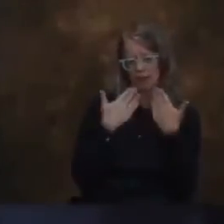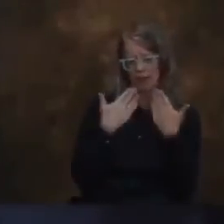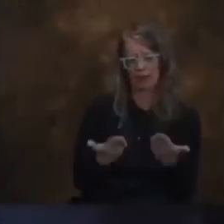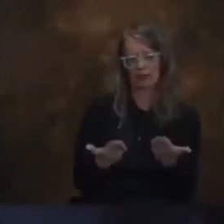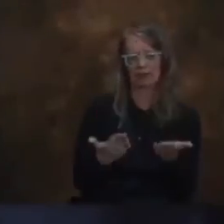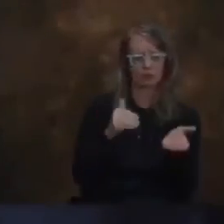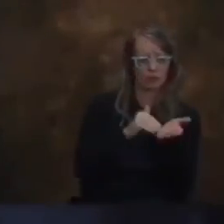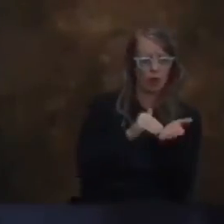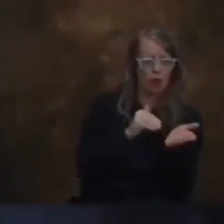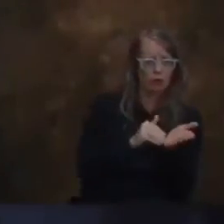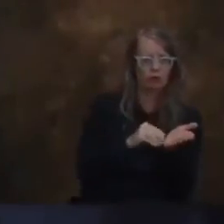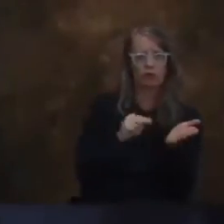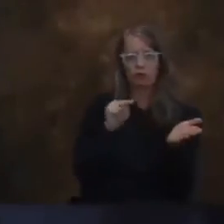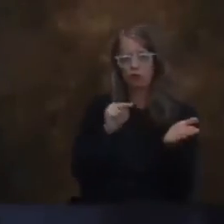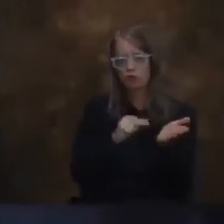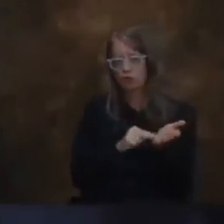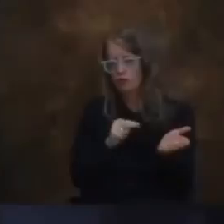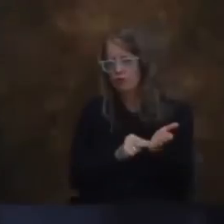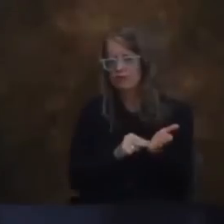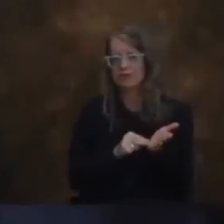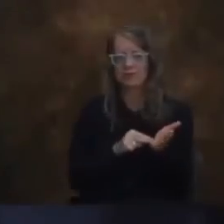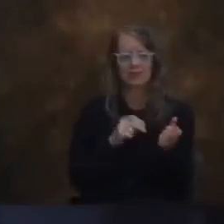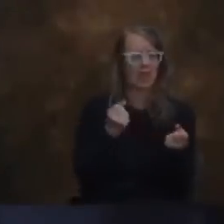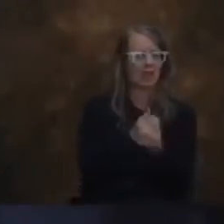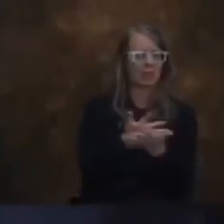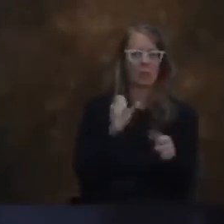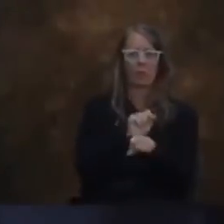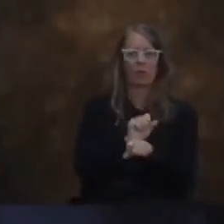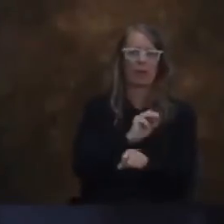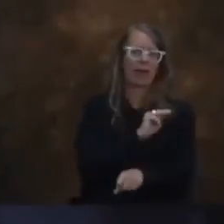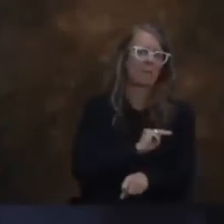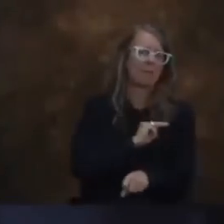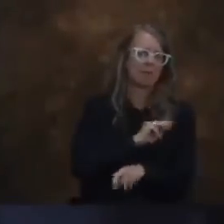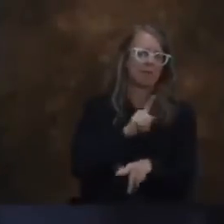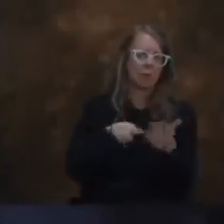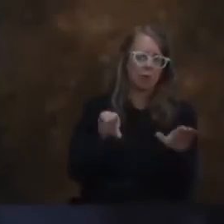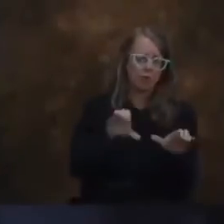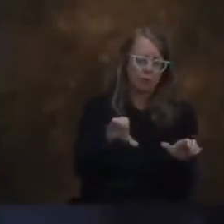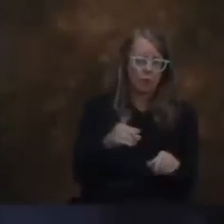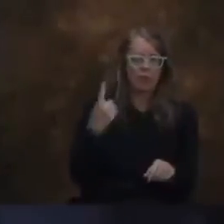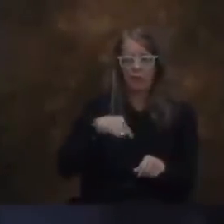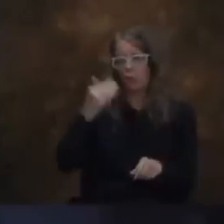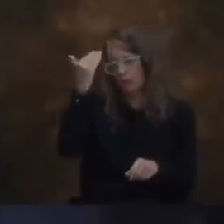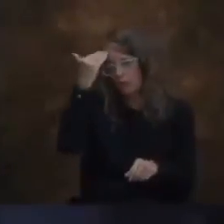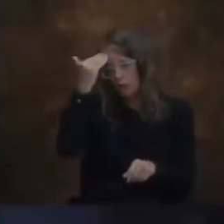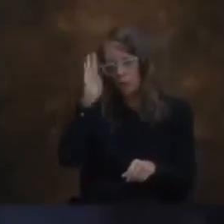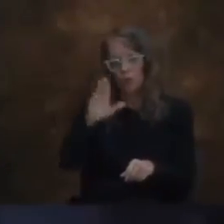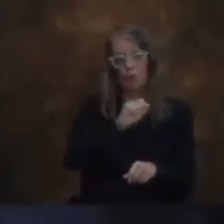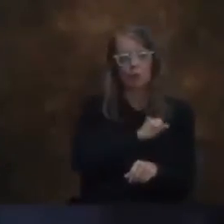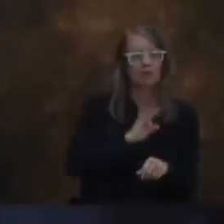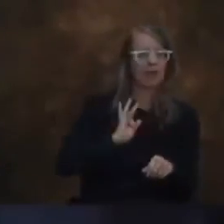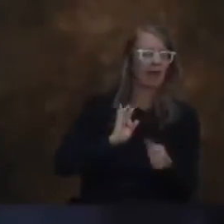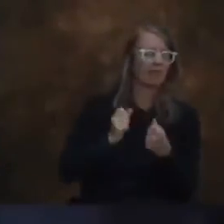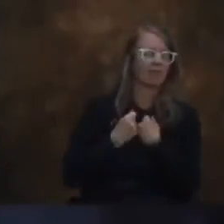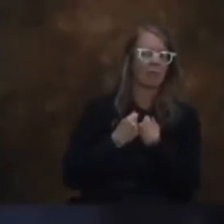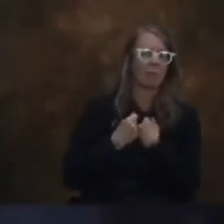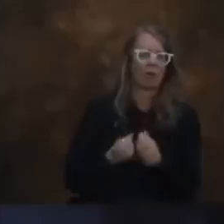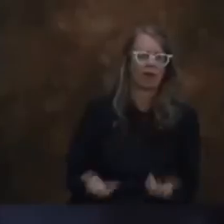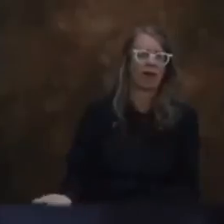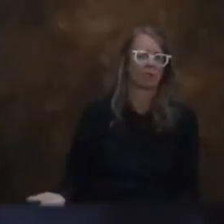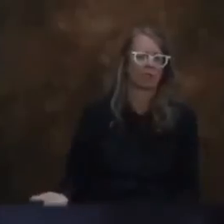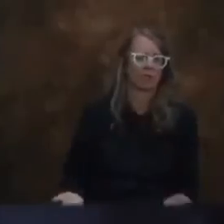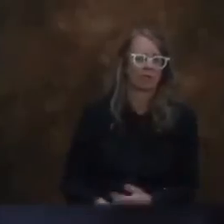personal de salud y sabemos que esto está causando molestias entre los integrantes de su